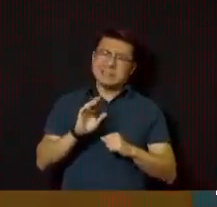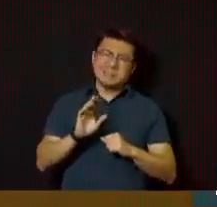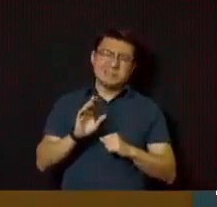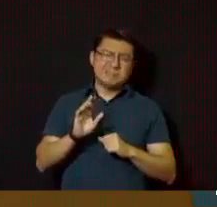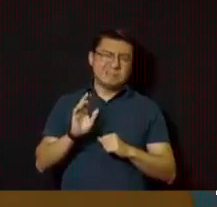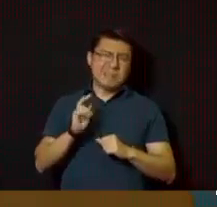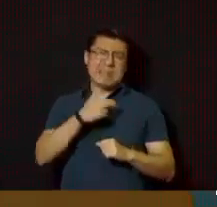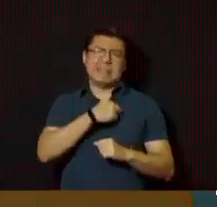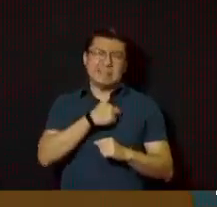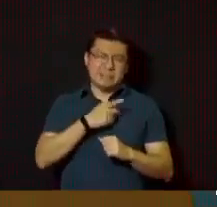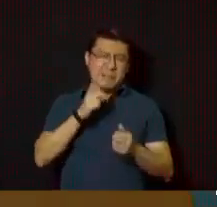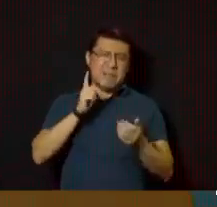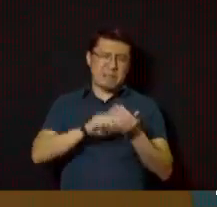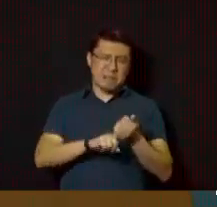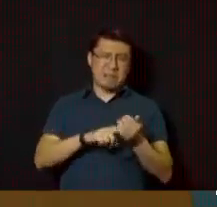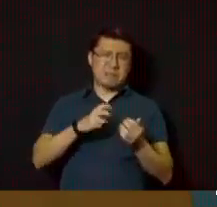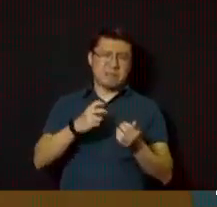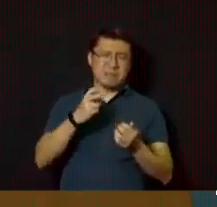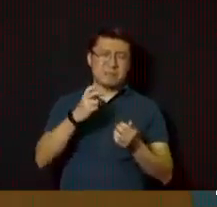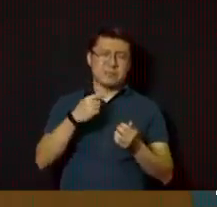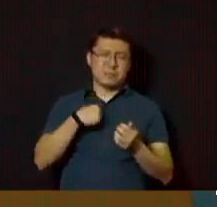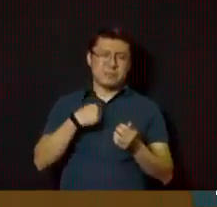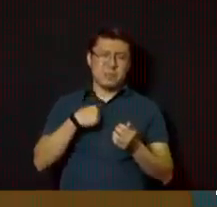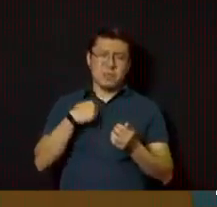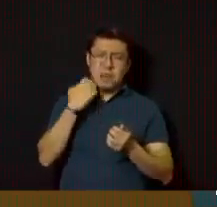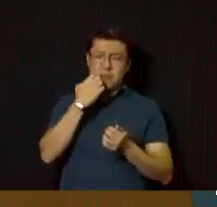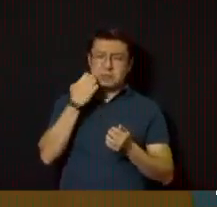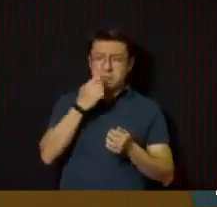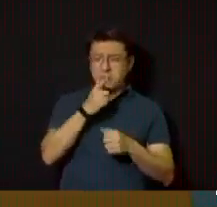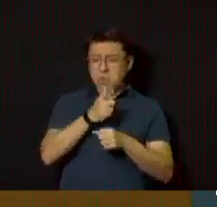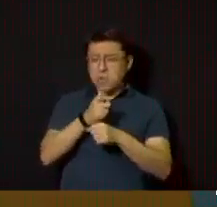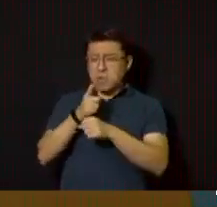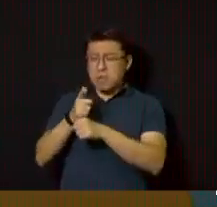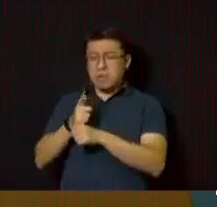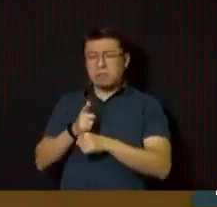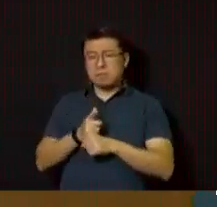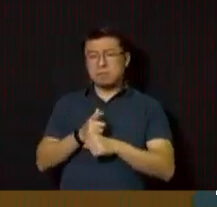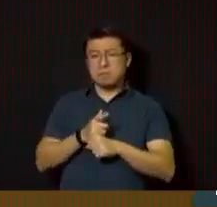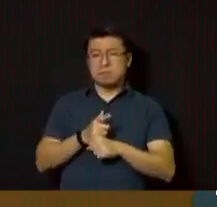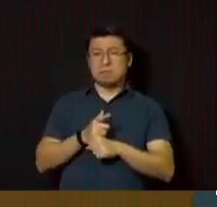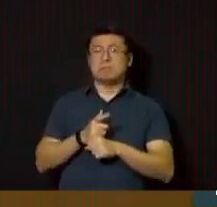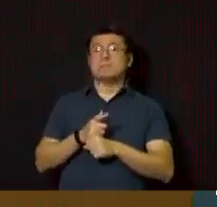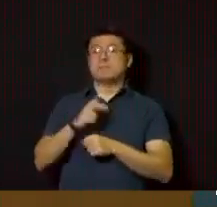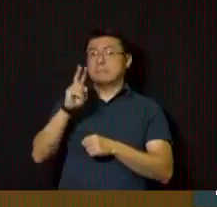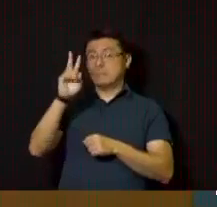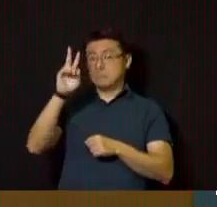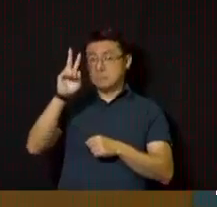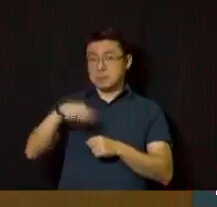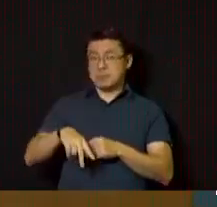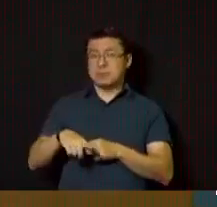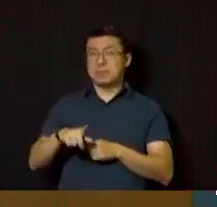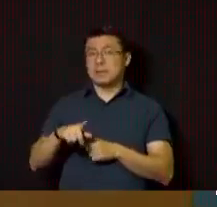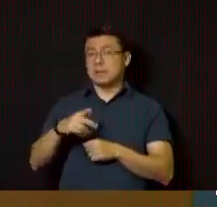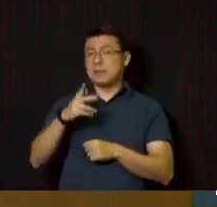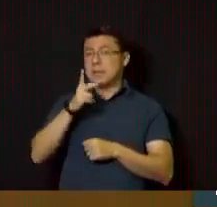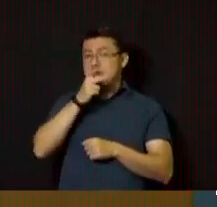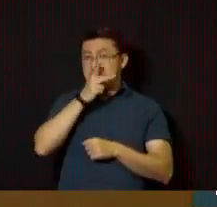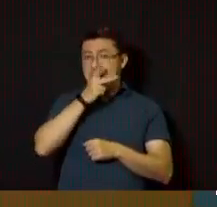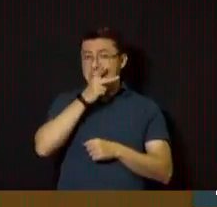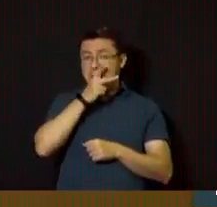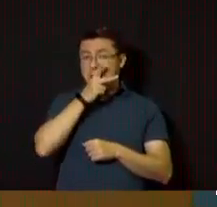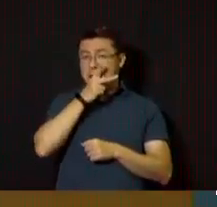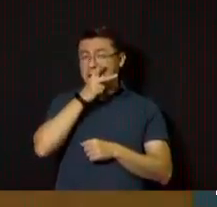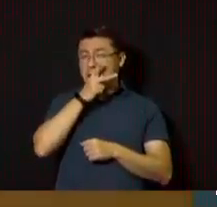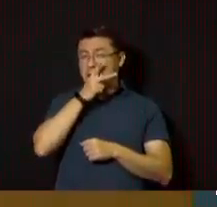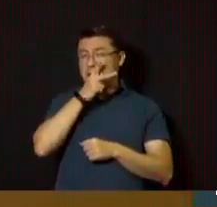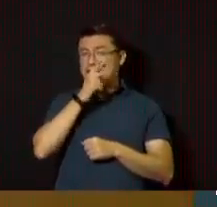fuerte, y en las escuelas entendí algo muy fuerte que me dijeron, tu papá tenía dos cosas, o te daba tiempo